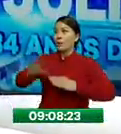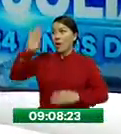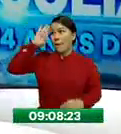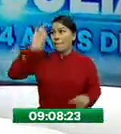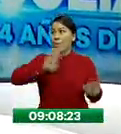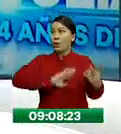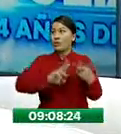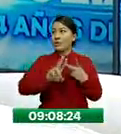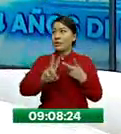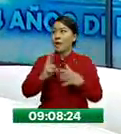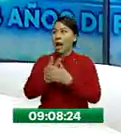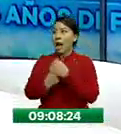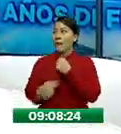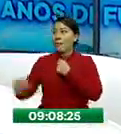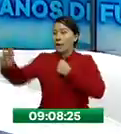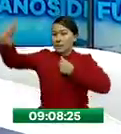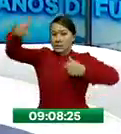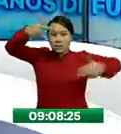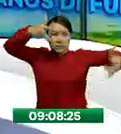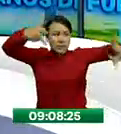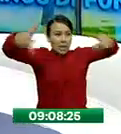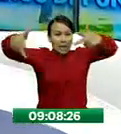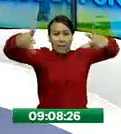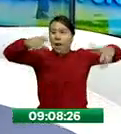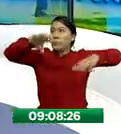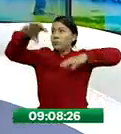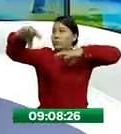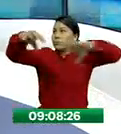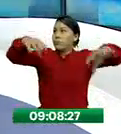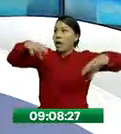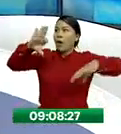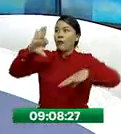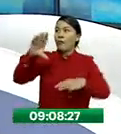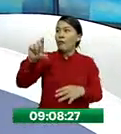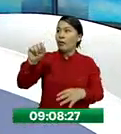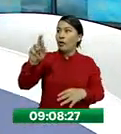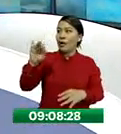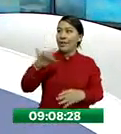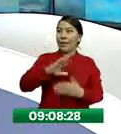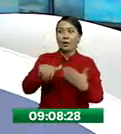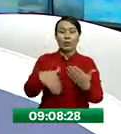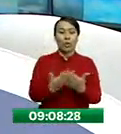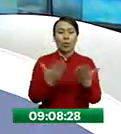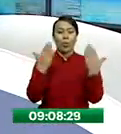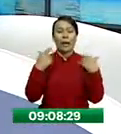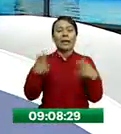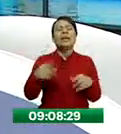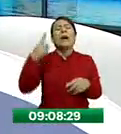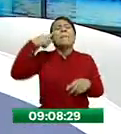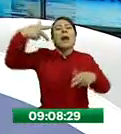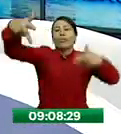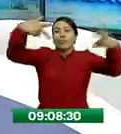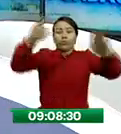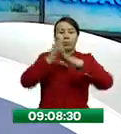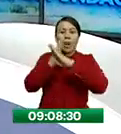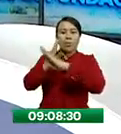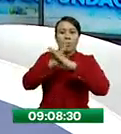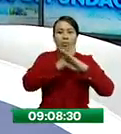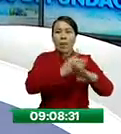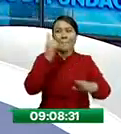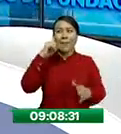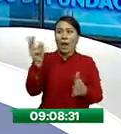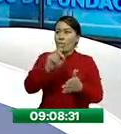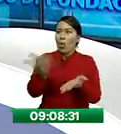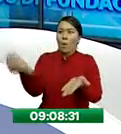policía, se colocaron cámaras de seguridad en el sector de La Florida, al noroeste de Guayaquil. Con esto se busca combatir la